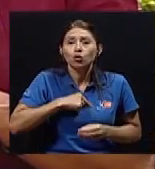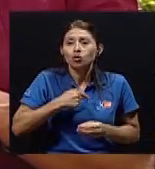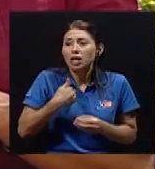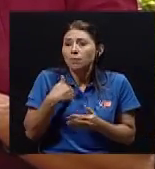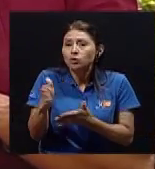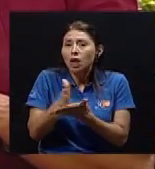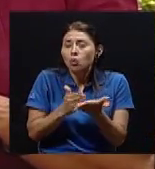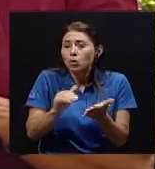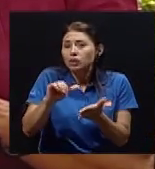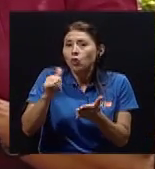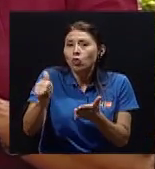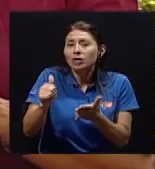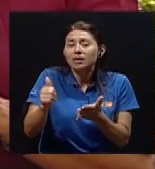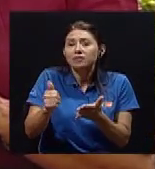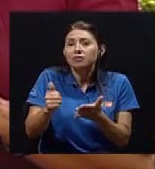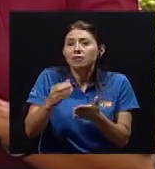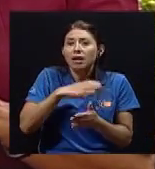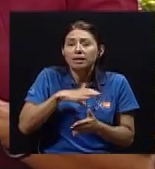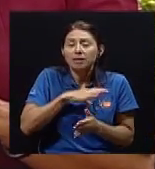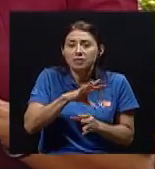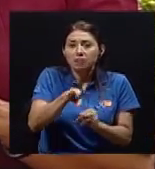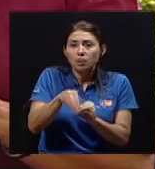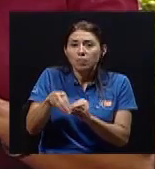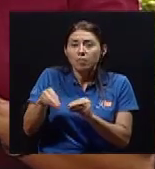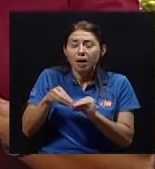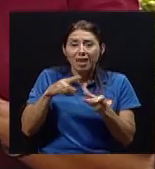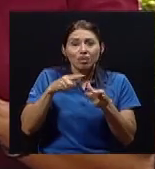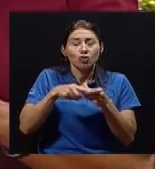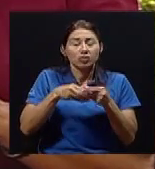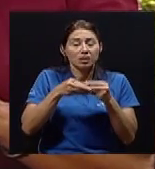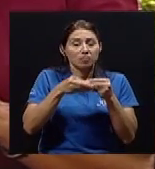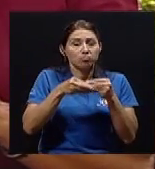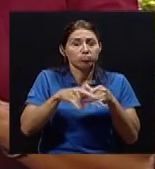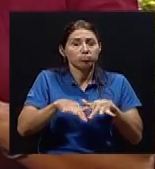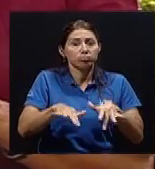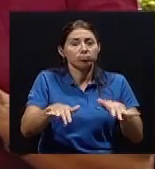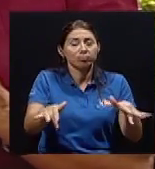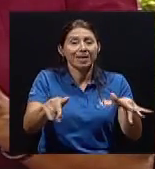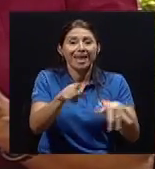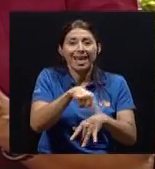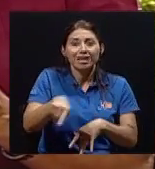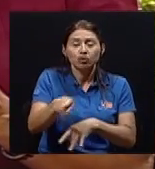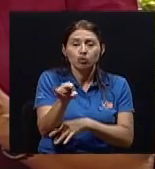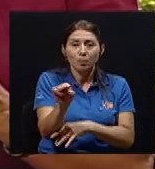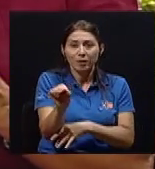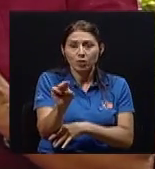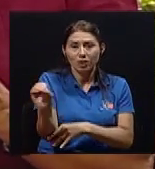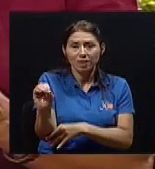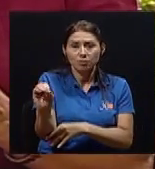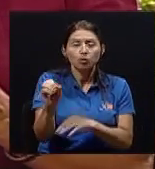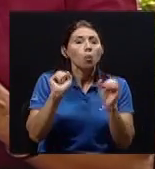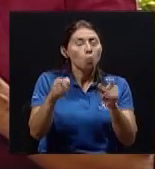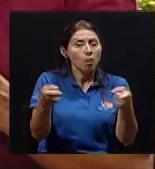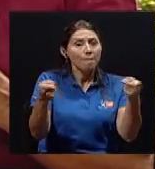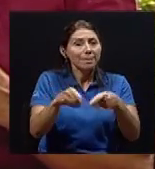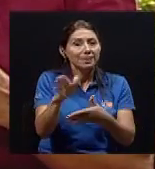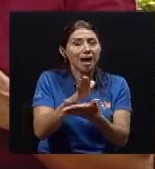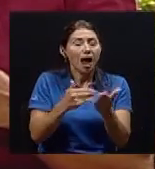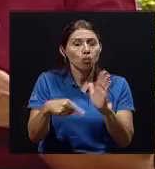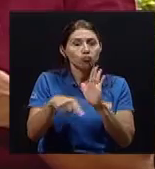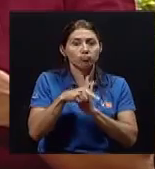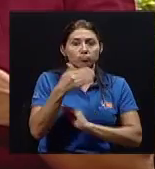de bacterias que viven con nosotros y podríamos tener entonces efectos nocivos. ¿Por qué?